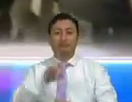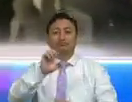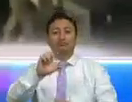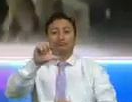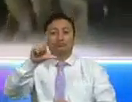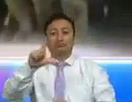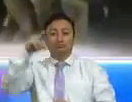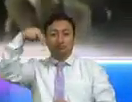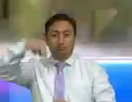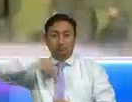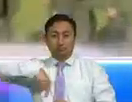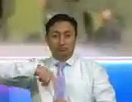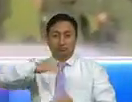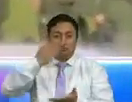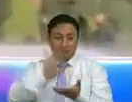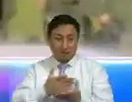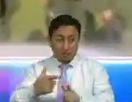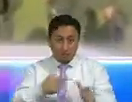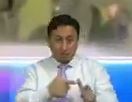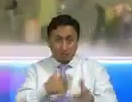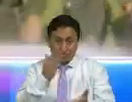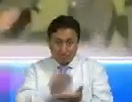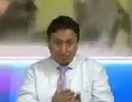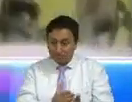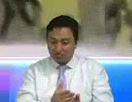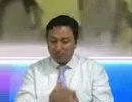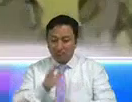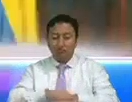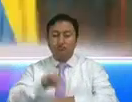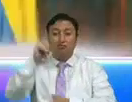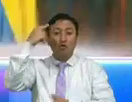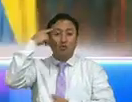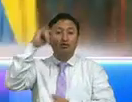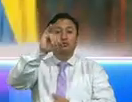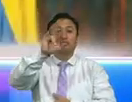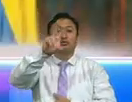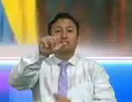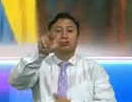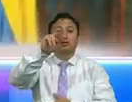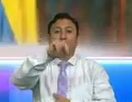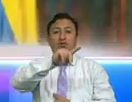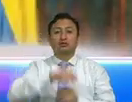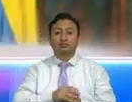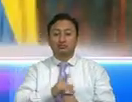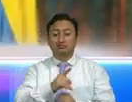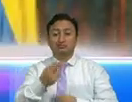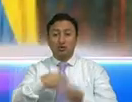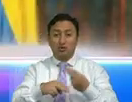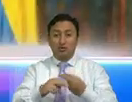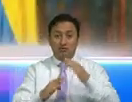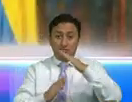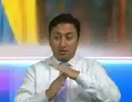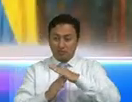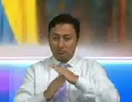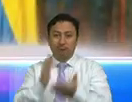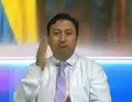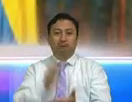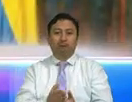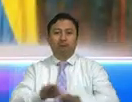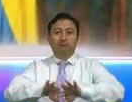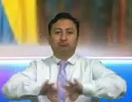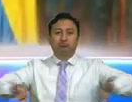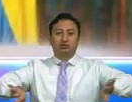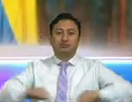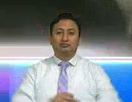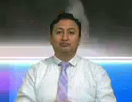nacional no cesa el fuego debido a que el gobierno de iván duque paralizó las negociaciones de paz desde hace